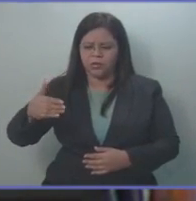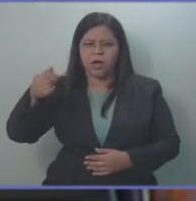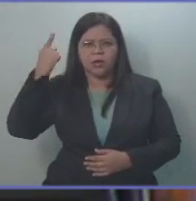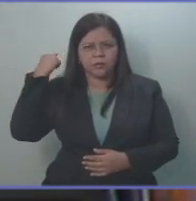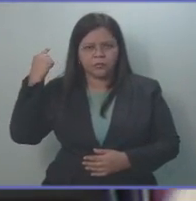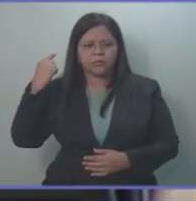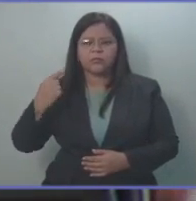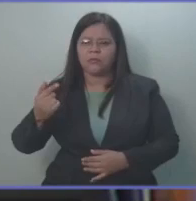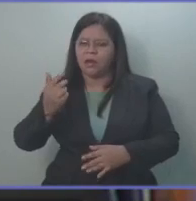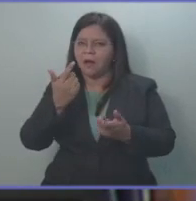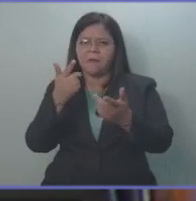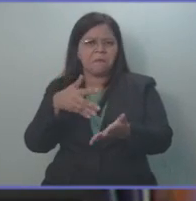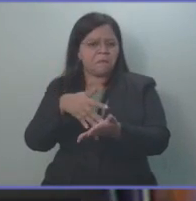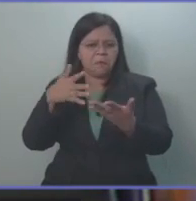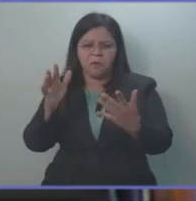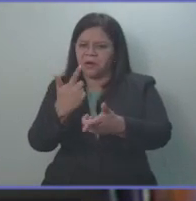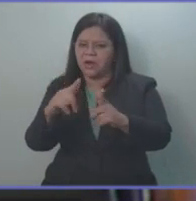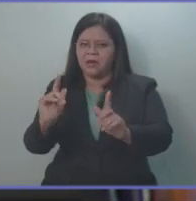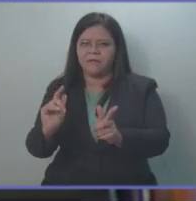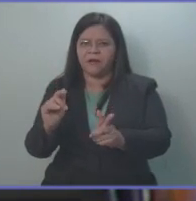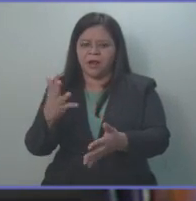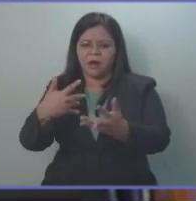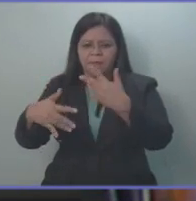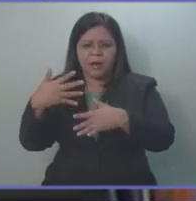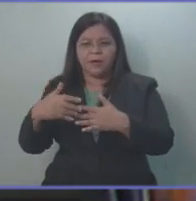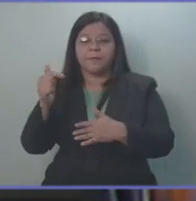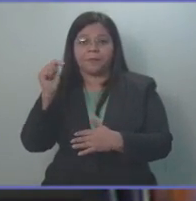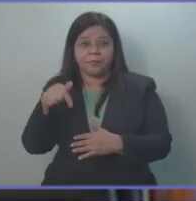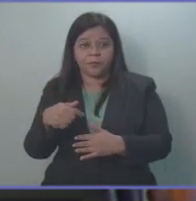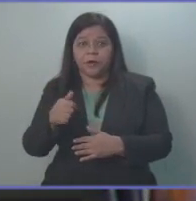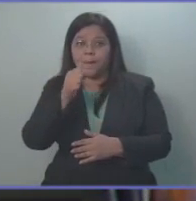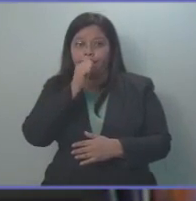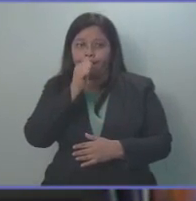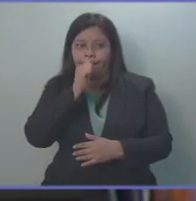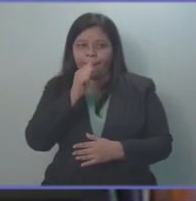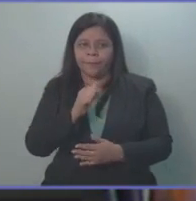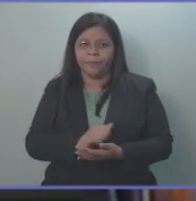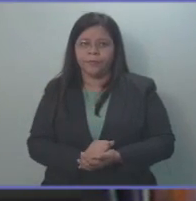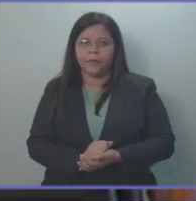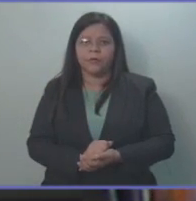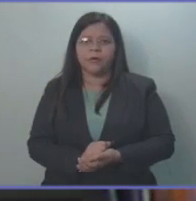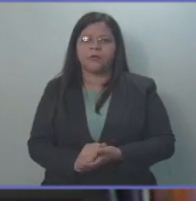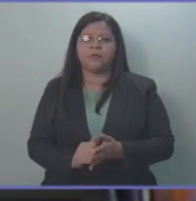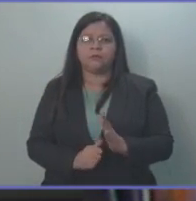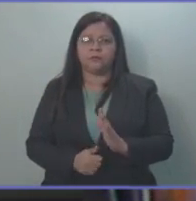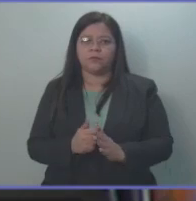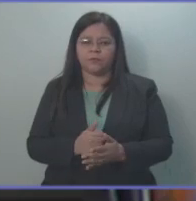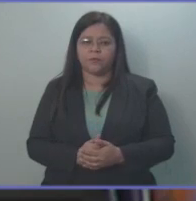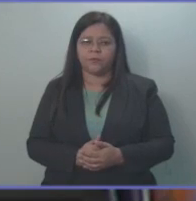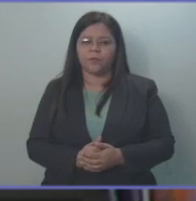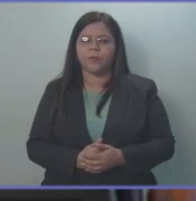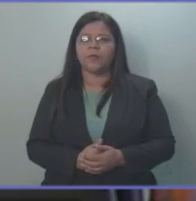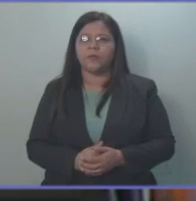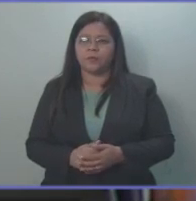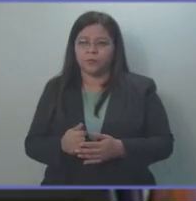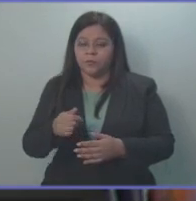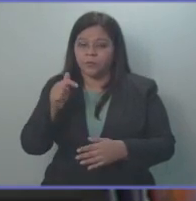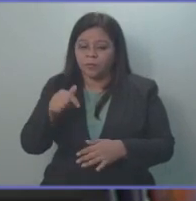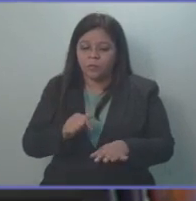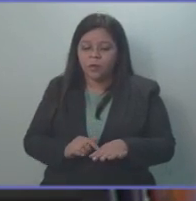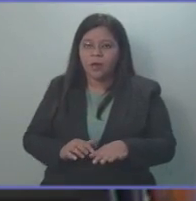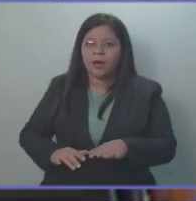hoy son privadas. Si vemos alrededor de los lagos Ilopango y Coatepeque, son tierras